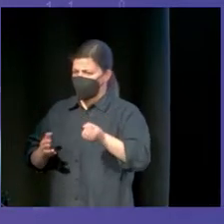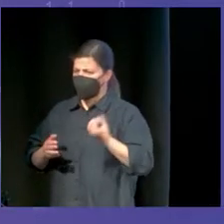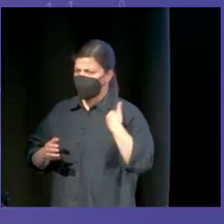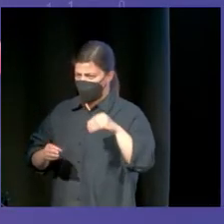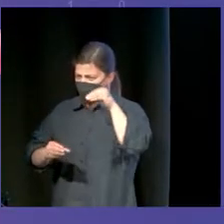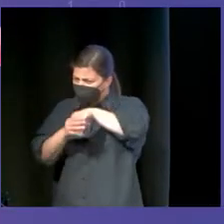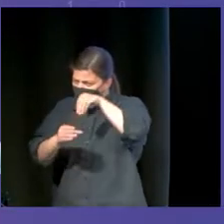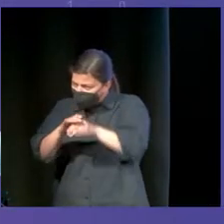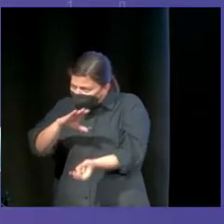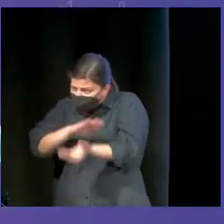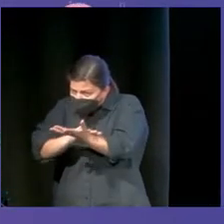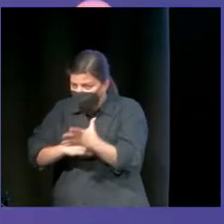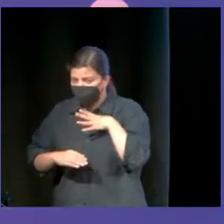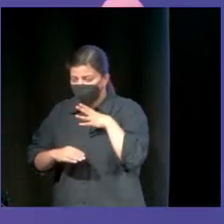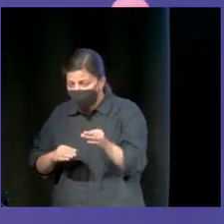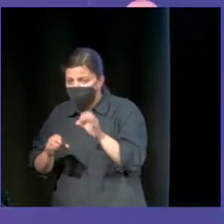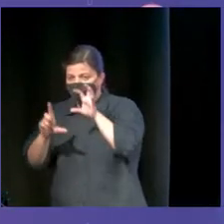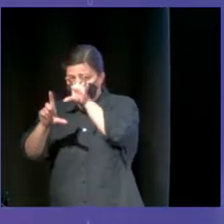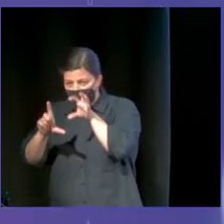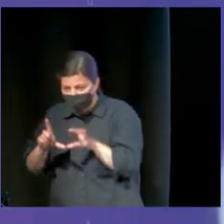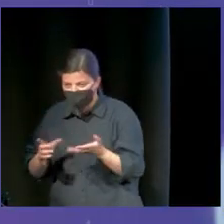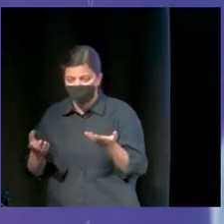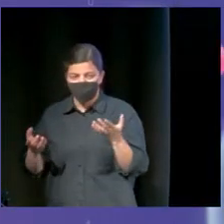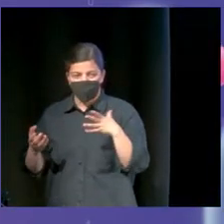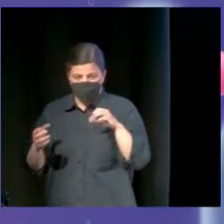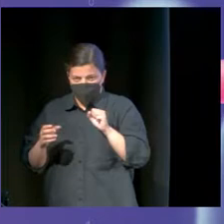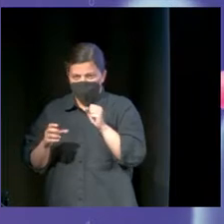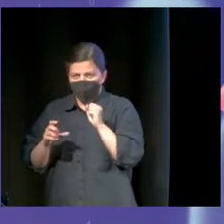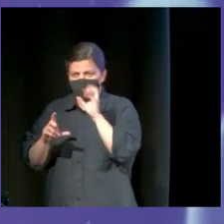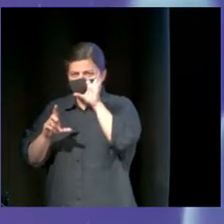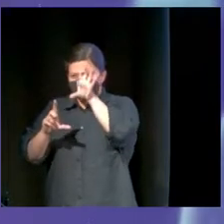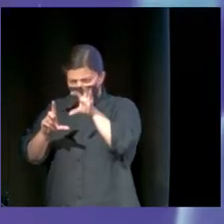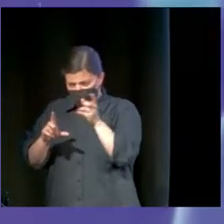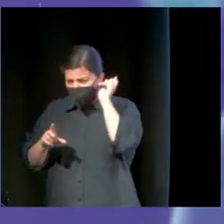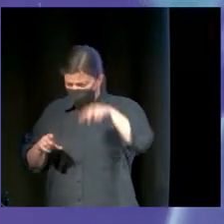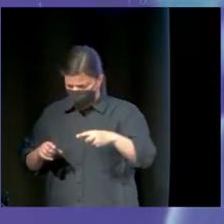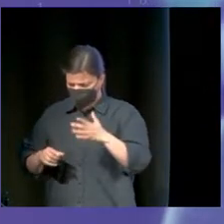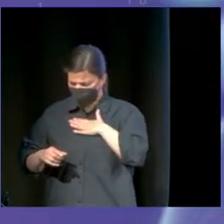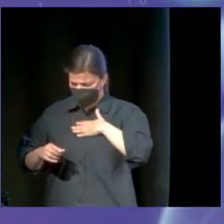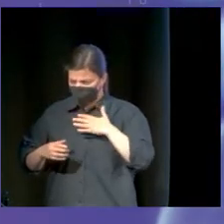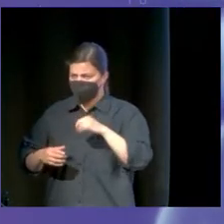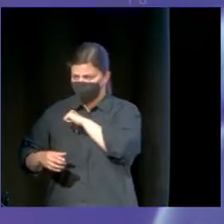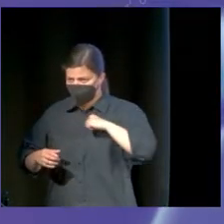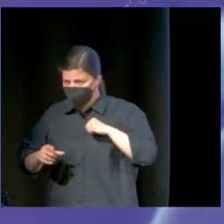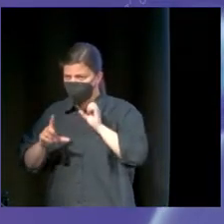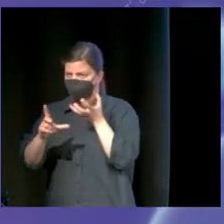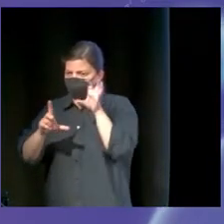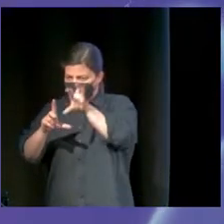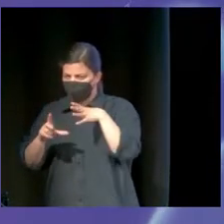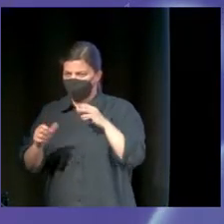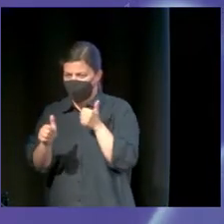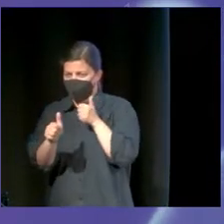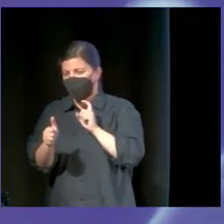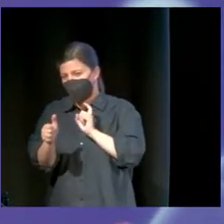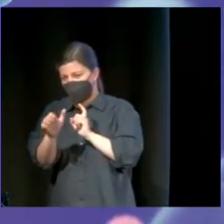contenido podemos crear pues podemos crear blogs creemos nuestros propios blogs podemos dar likes bueno